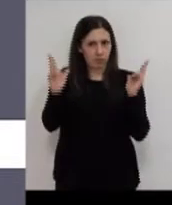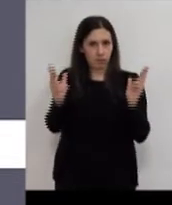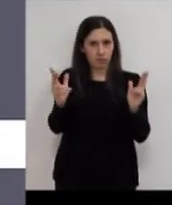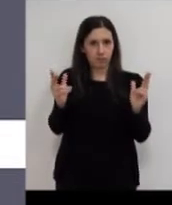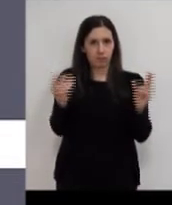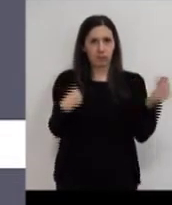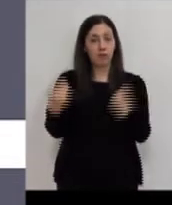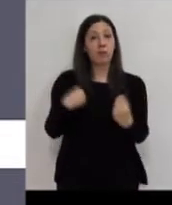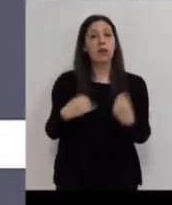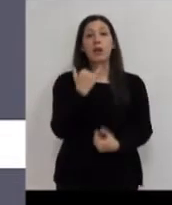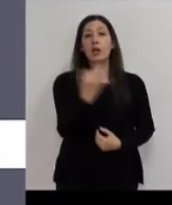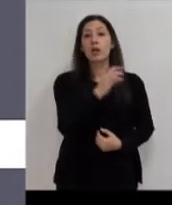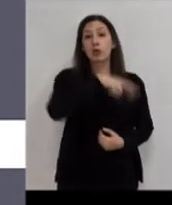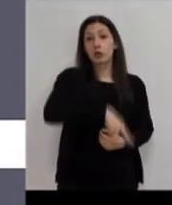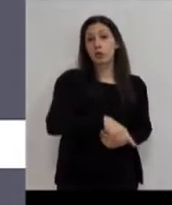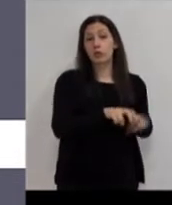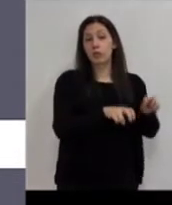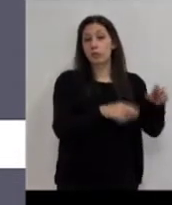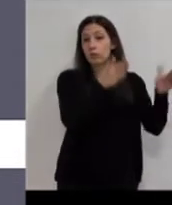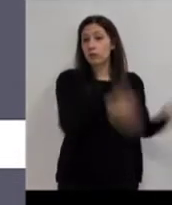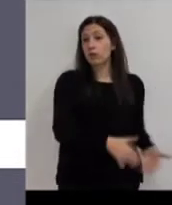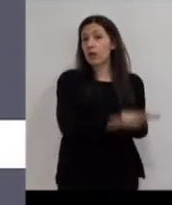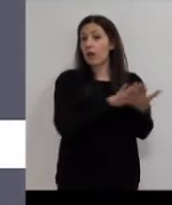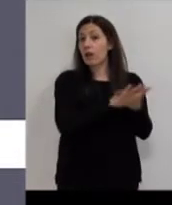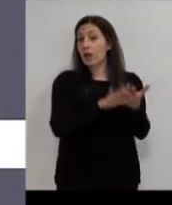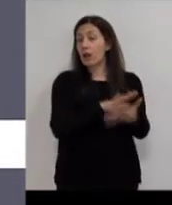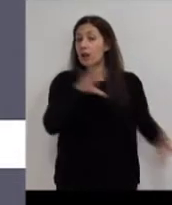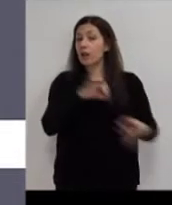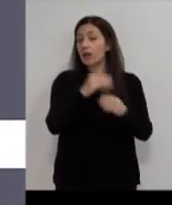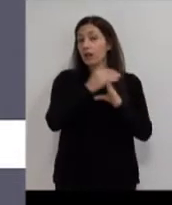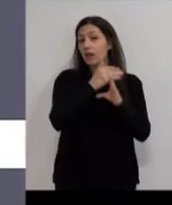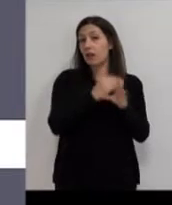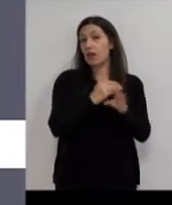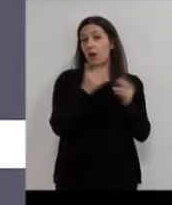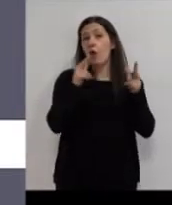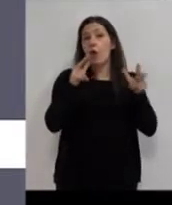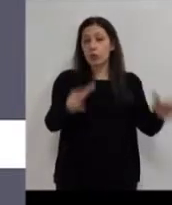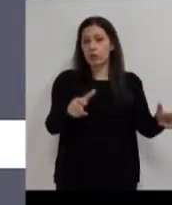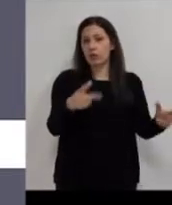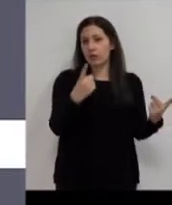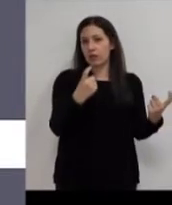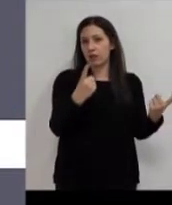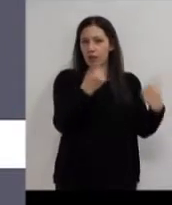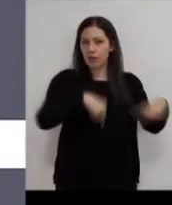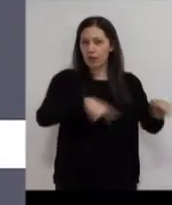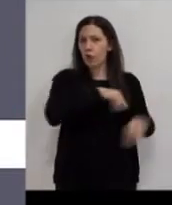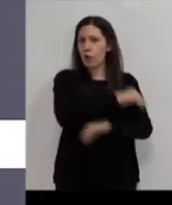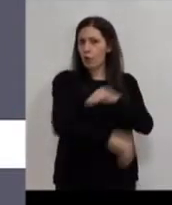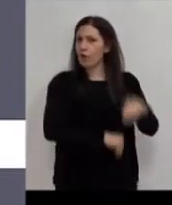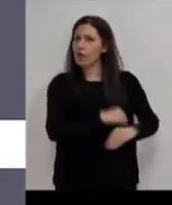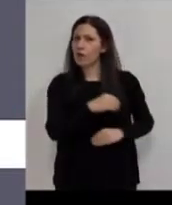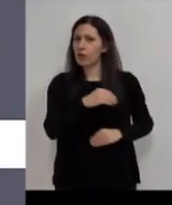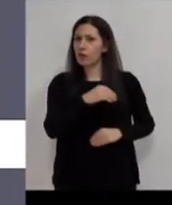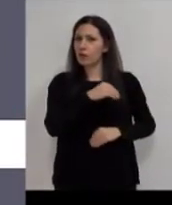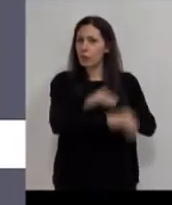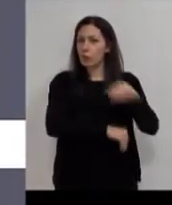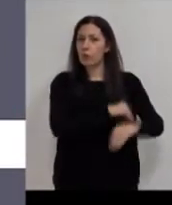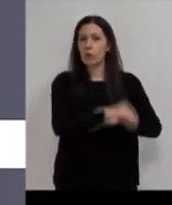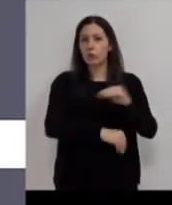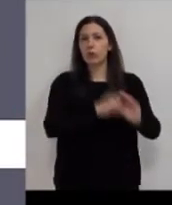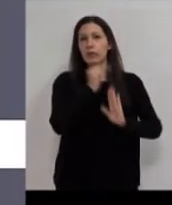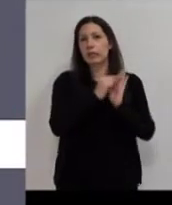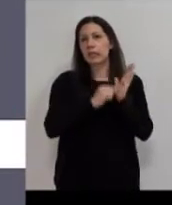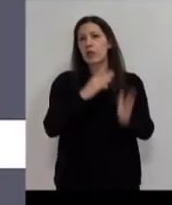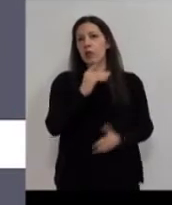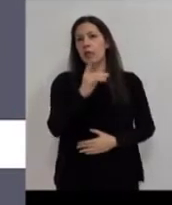algo complementarlo me decís. En principio, bueno, pues John ha estado comentando a nivel de hoteles la necesidad y